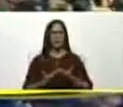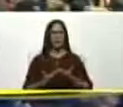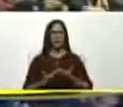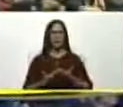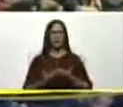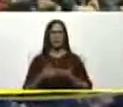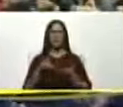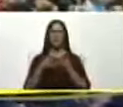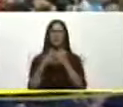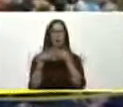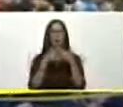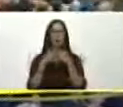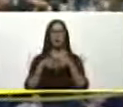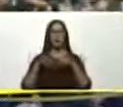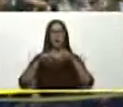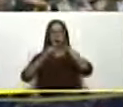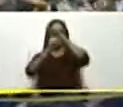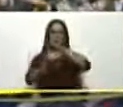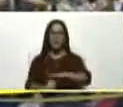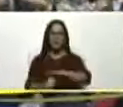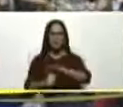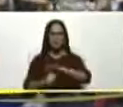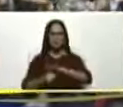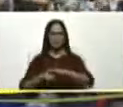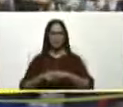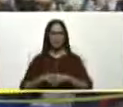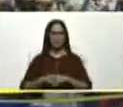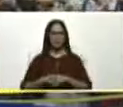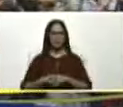yanquis nos dominen.